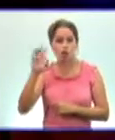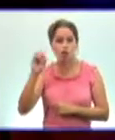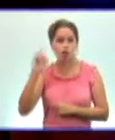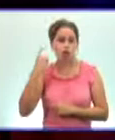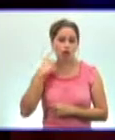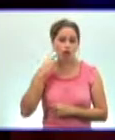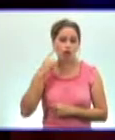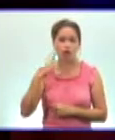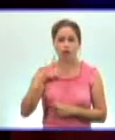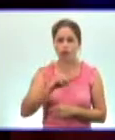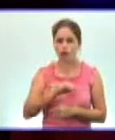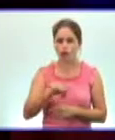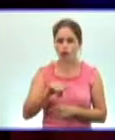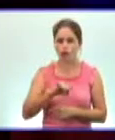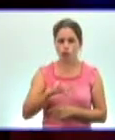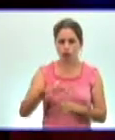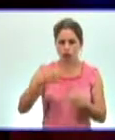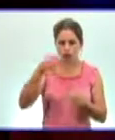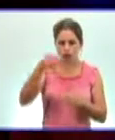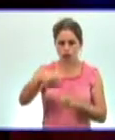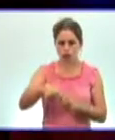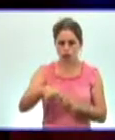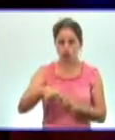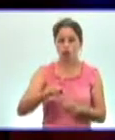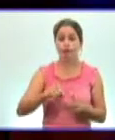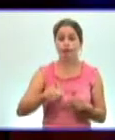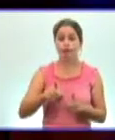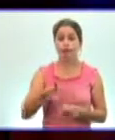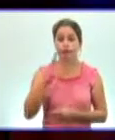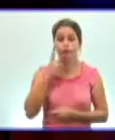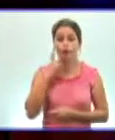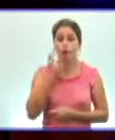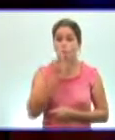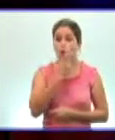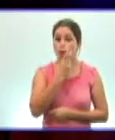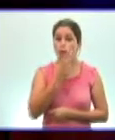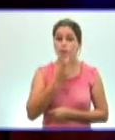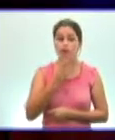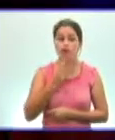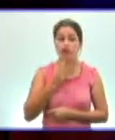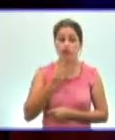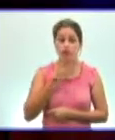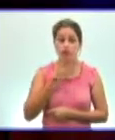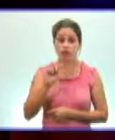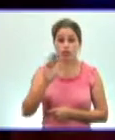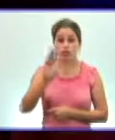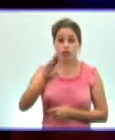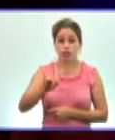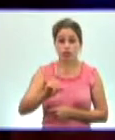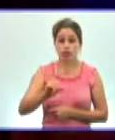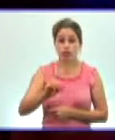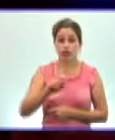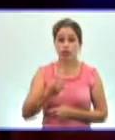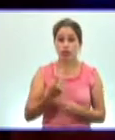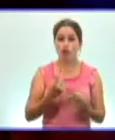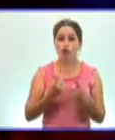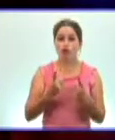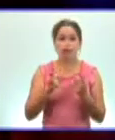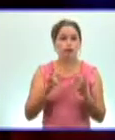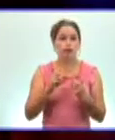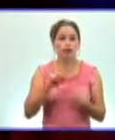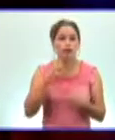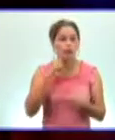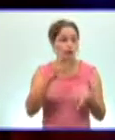misma manera. Por eso Martí sencillamente exigía un poco que no es suficiente leer,